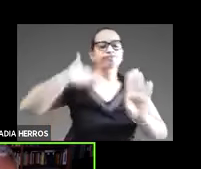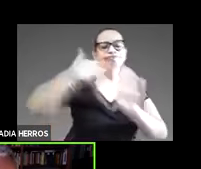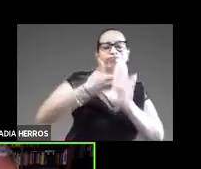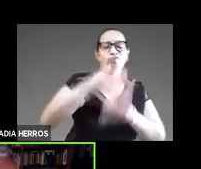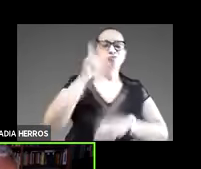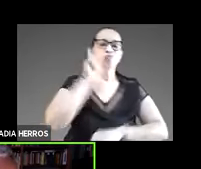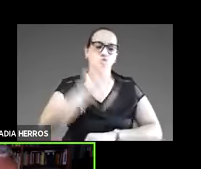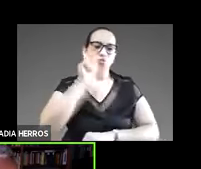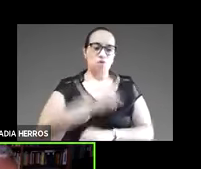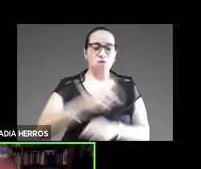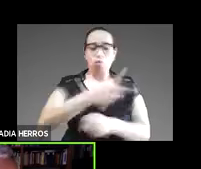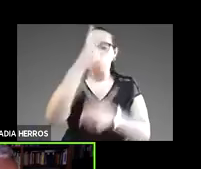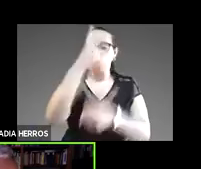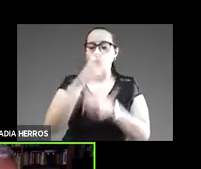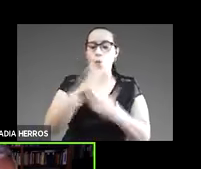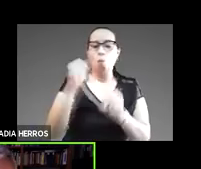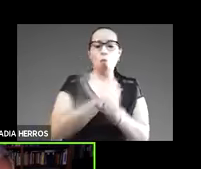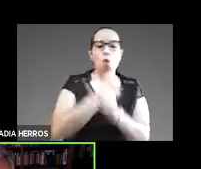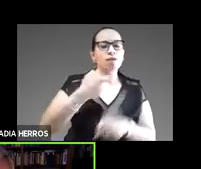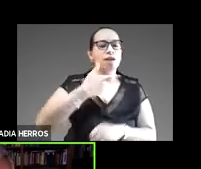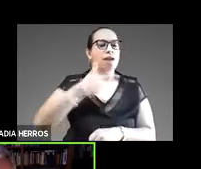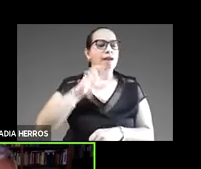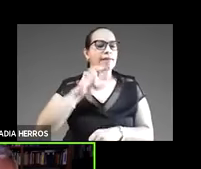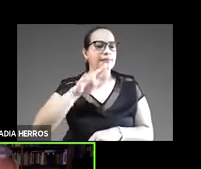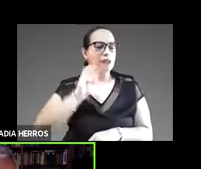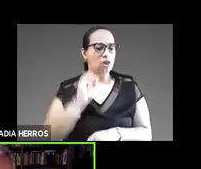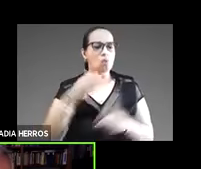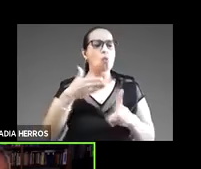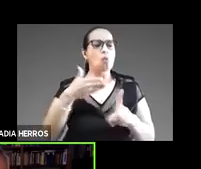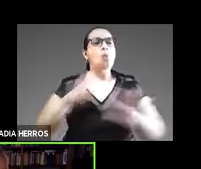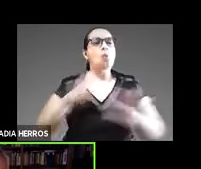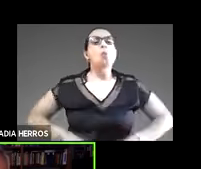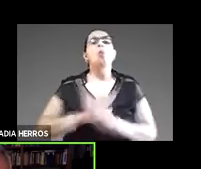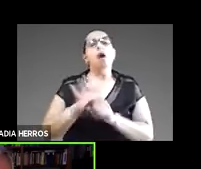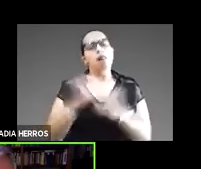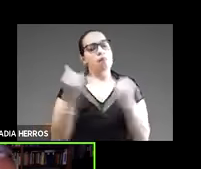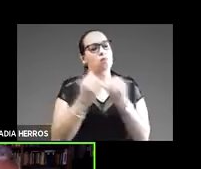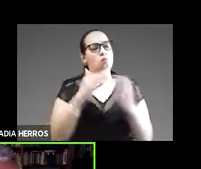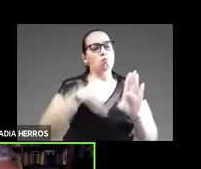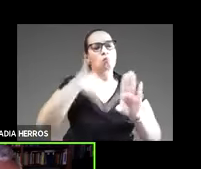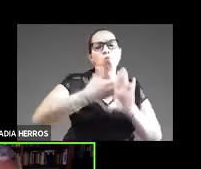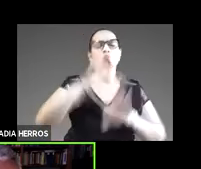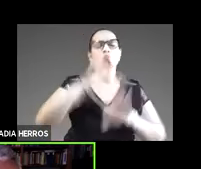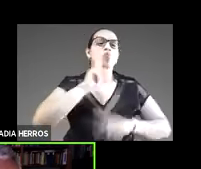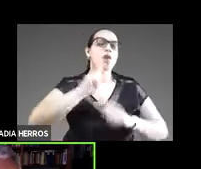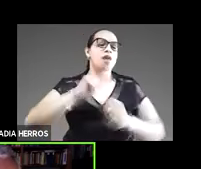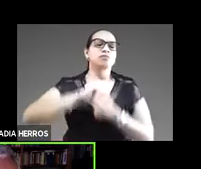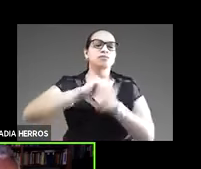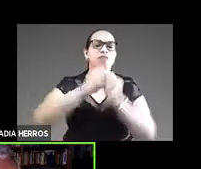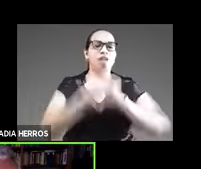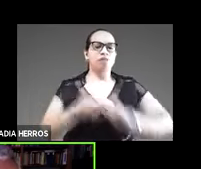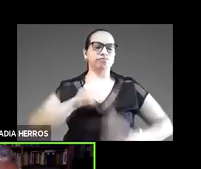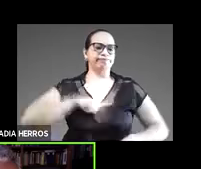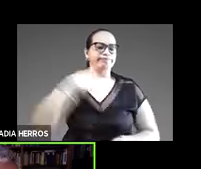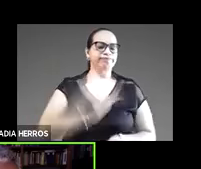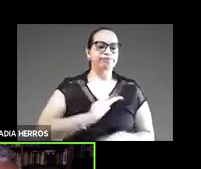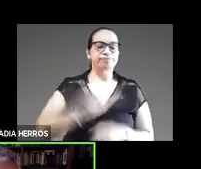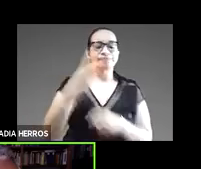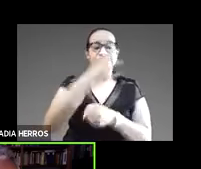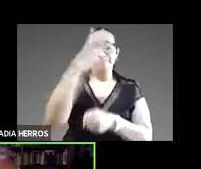En segundo lugar, la violencia de género, en particular la que se ejerce contra las mujeres trans. En tercer lugar,